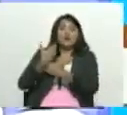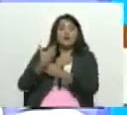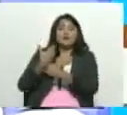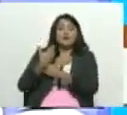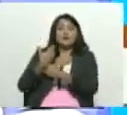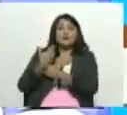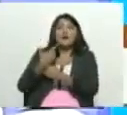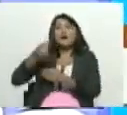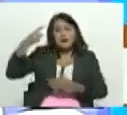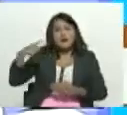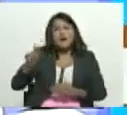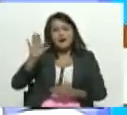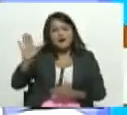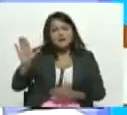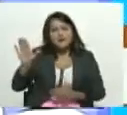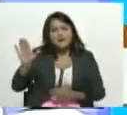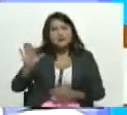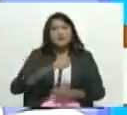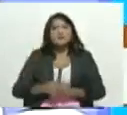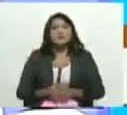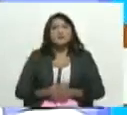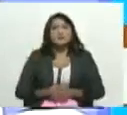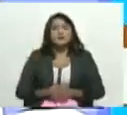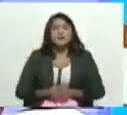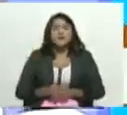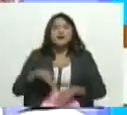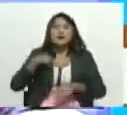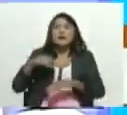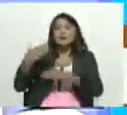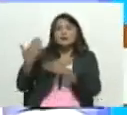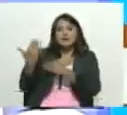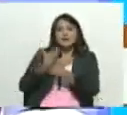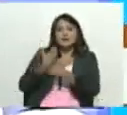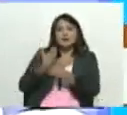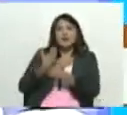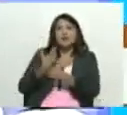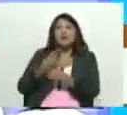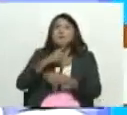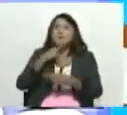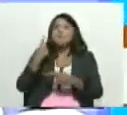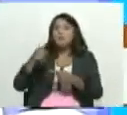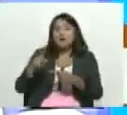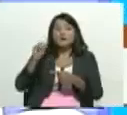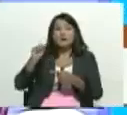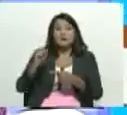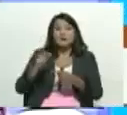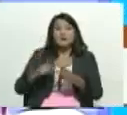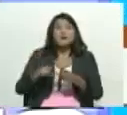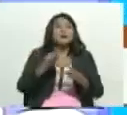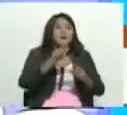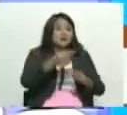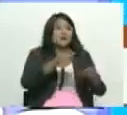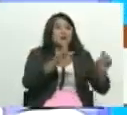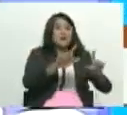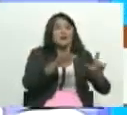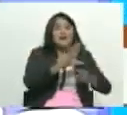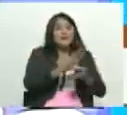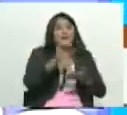están allí que las sanciones matan los medios capitalistas